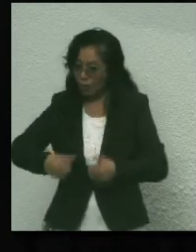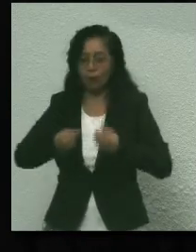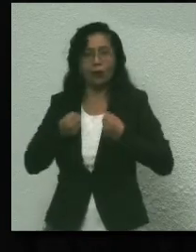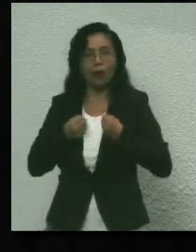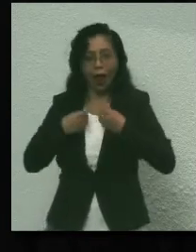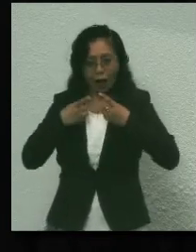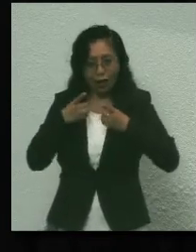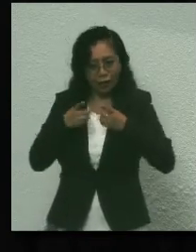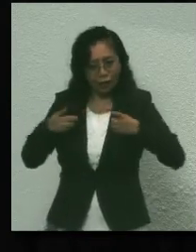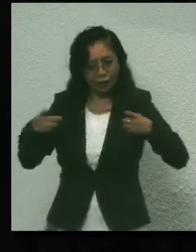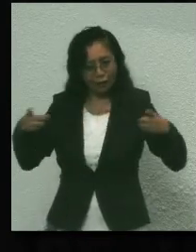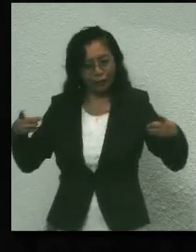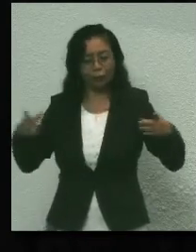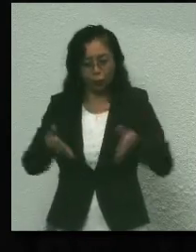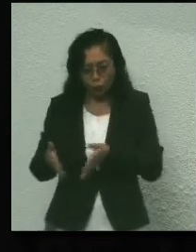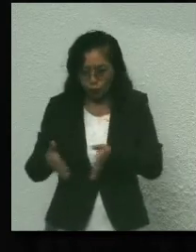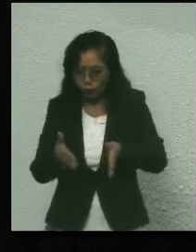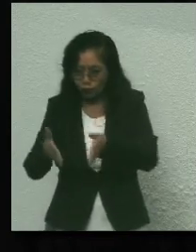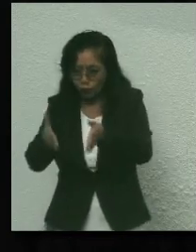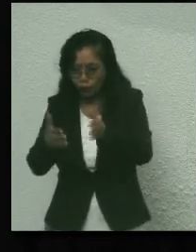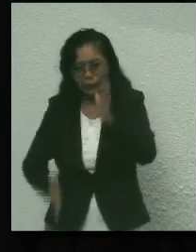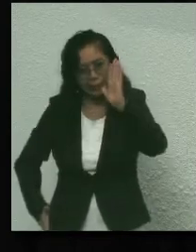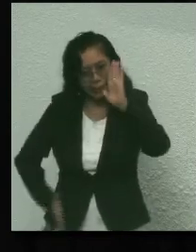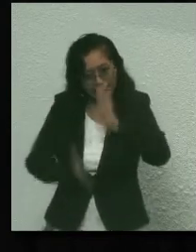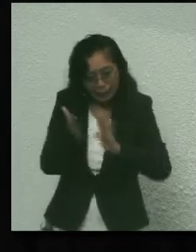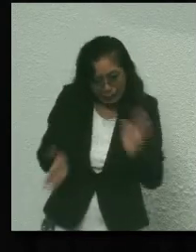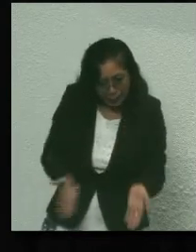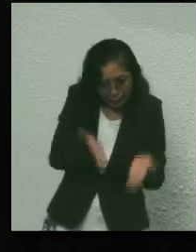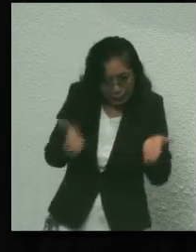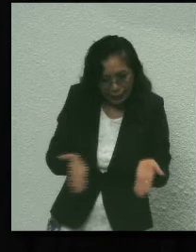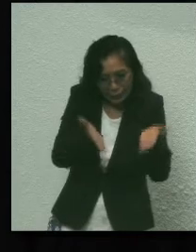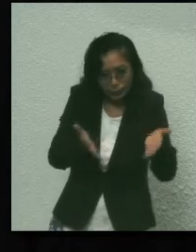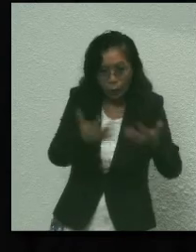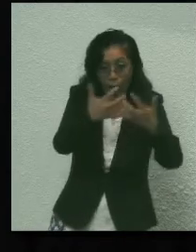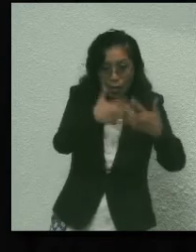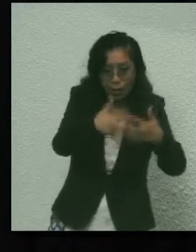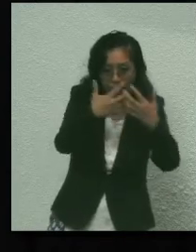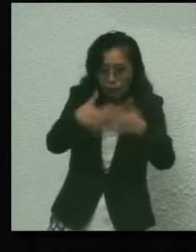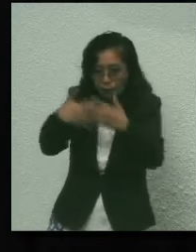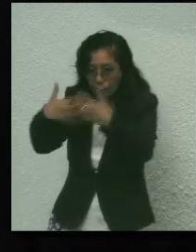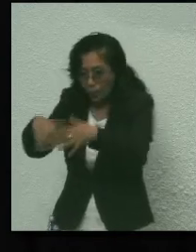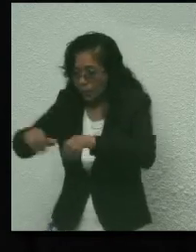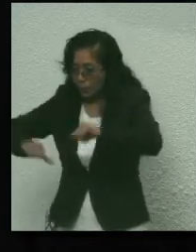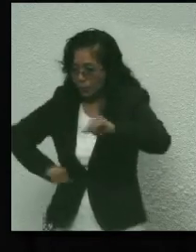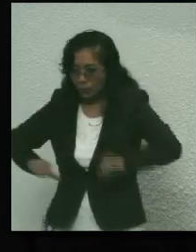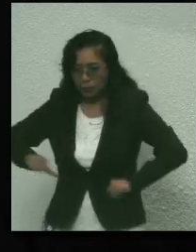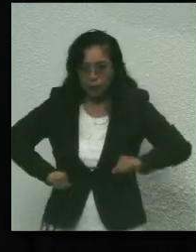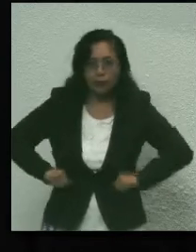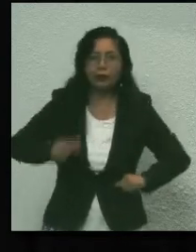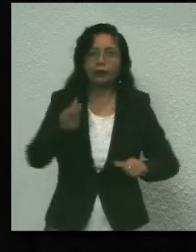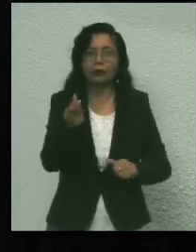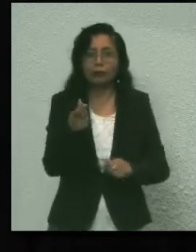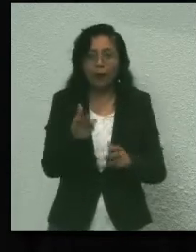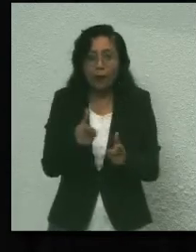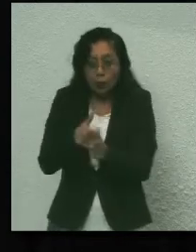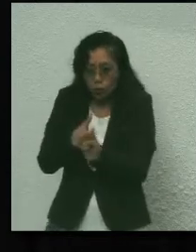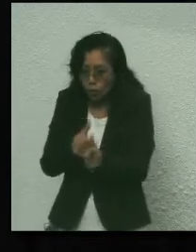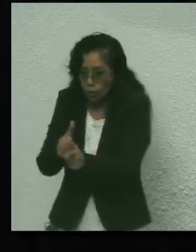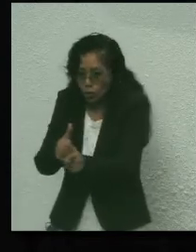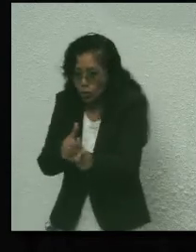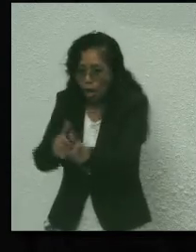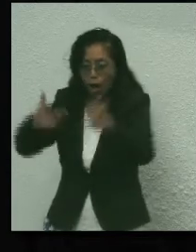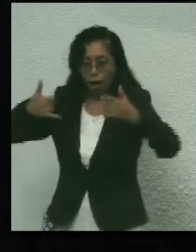desarrollo que teníamos, de impulsar a los empresarios y apoyar actividades económicas, de guiar a nuestros